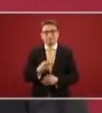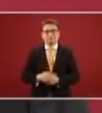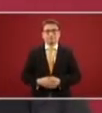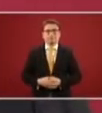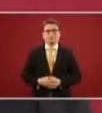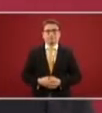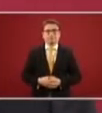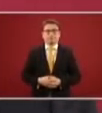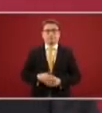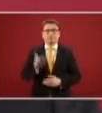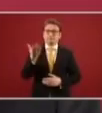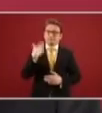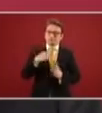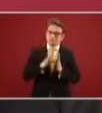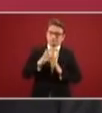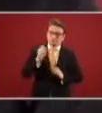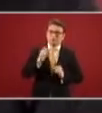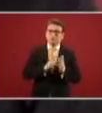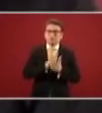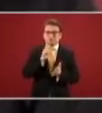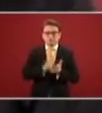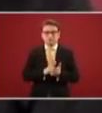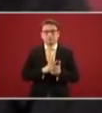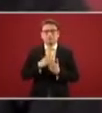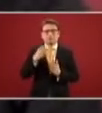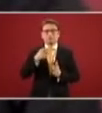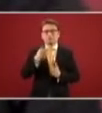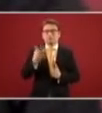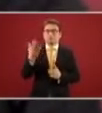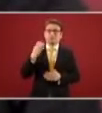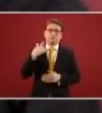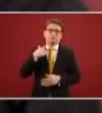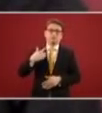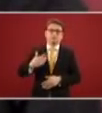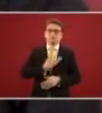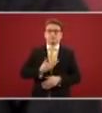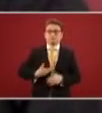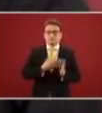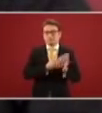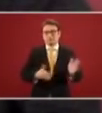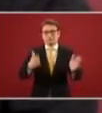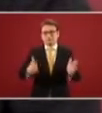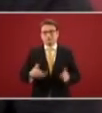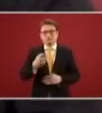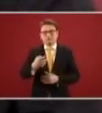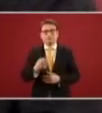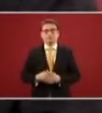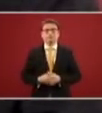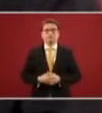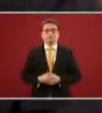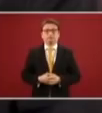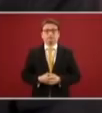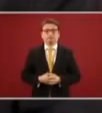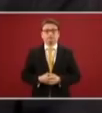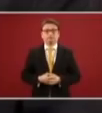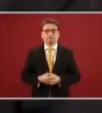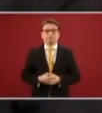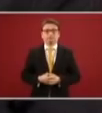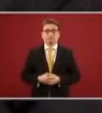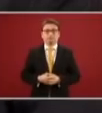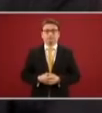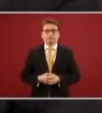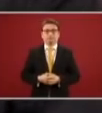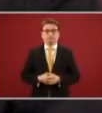Jorge Ramos en la mañanera y lo negó. López Obrador justifica su apreciación positiva con el argumento de que hay otros indicadores aparte